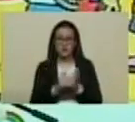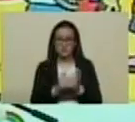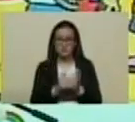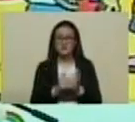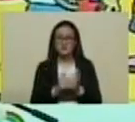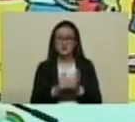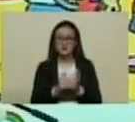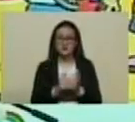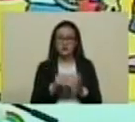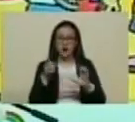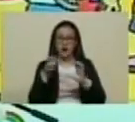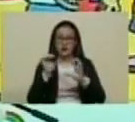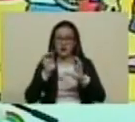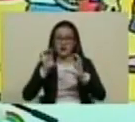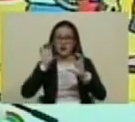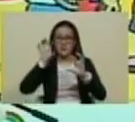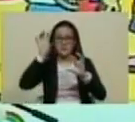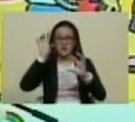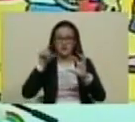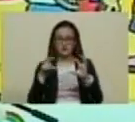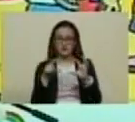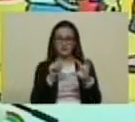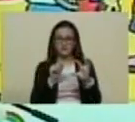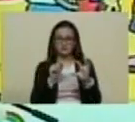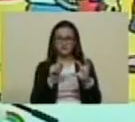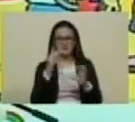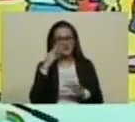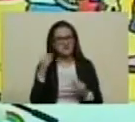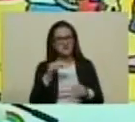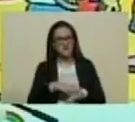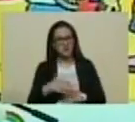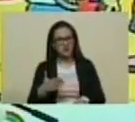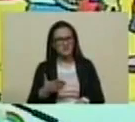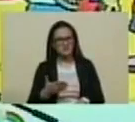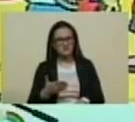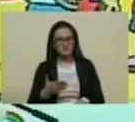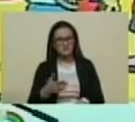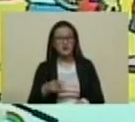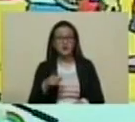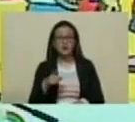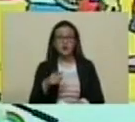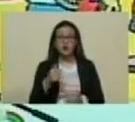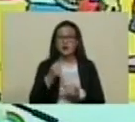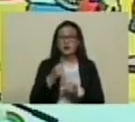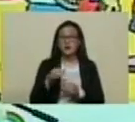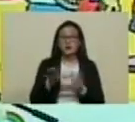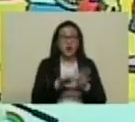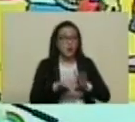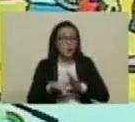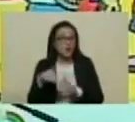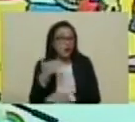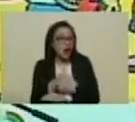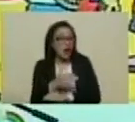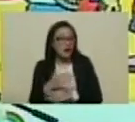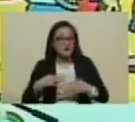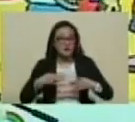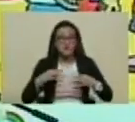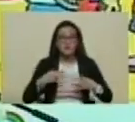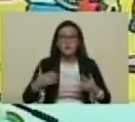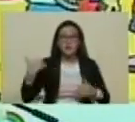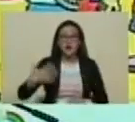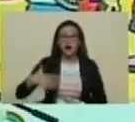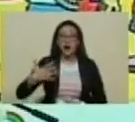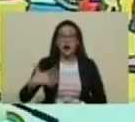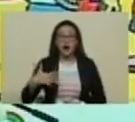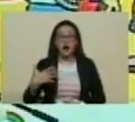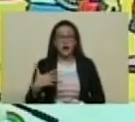250.000 bolívares para el carnet de la patria. ¿Por qué? ¿Ustedes saben por qué? Porque están especulando y robando en las calles para venderle un